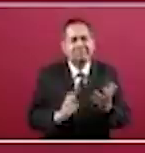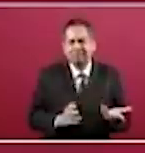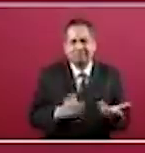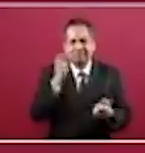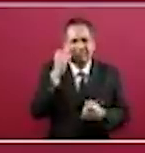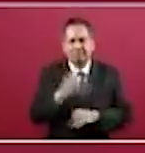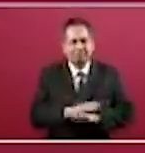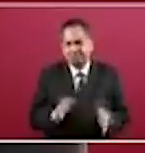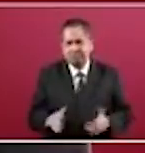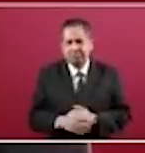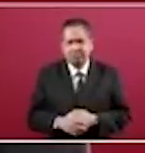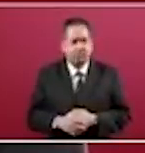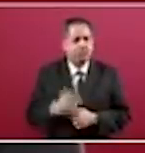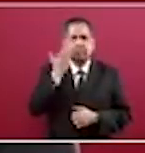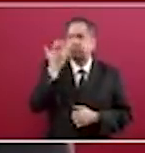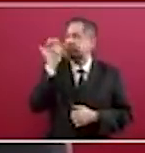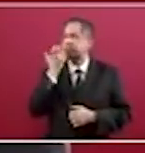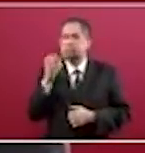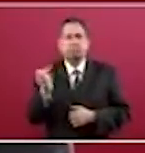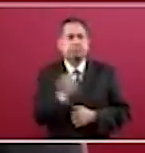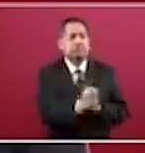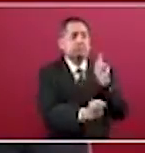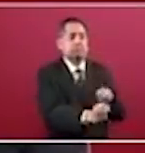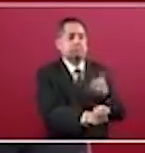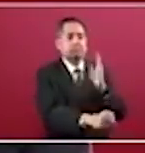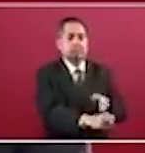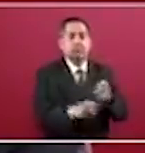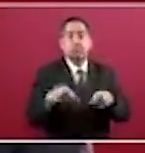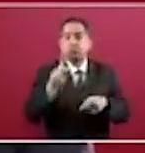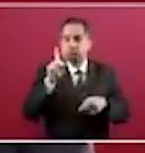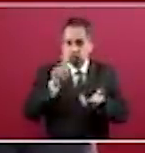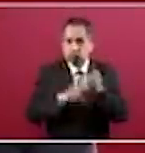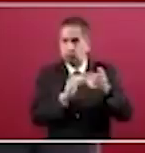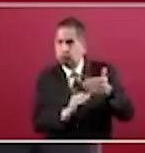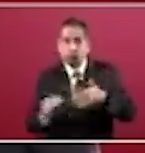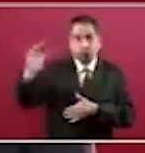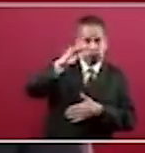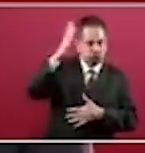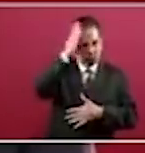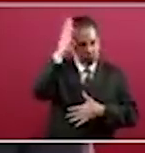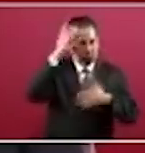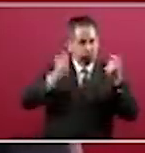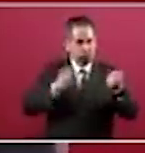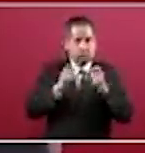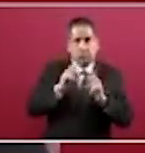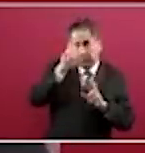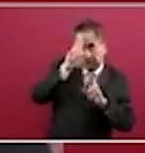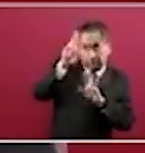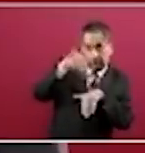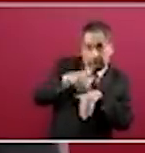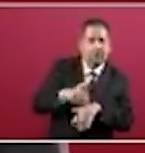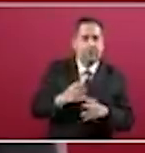tiempo, chivos expiatorios, y a los de arriba no los tocaban ni con el pétalo de una